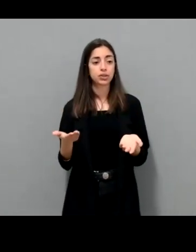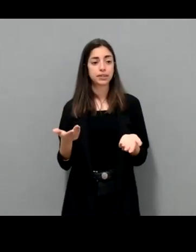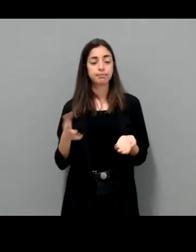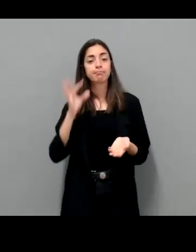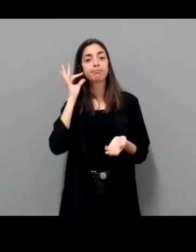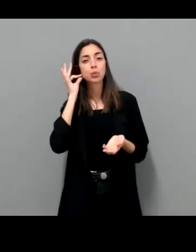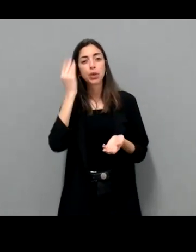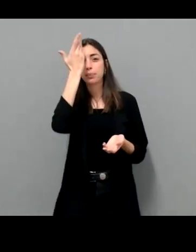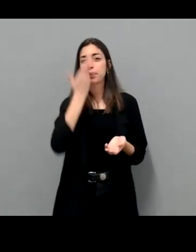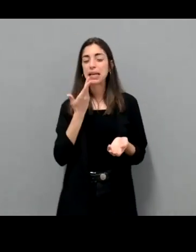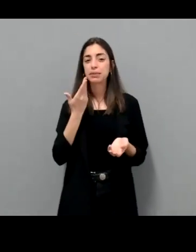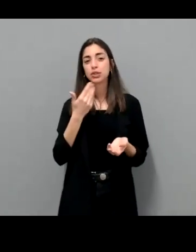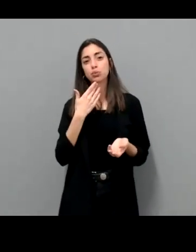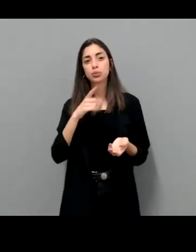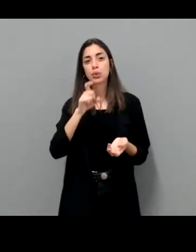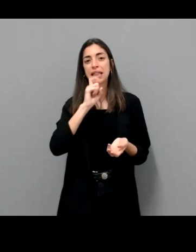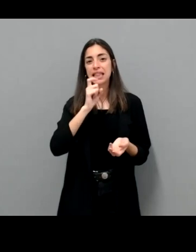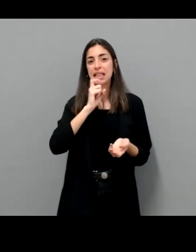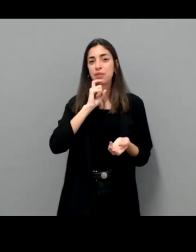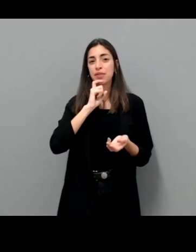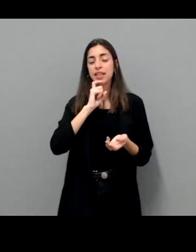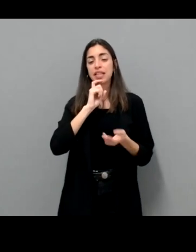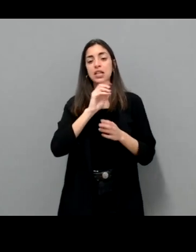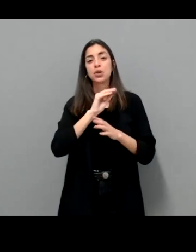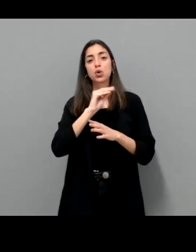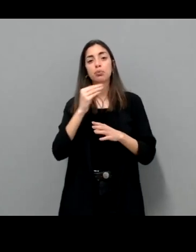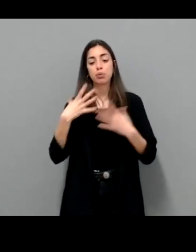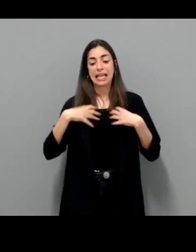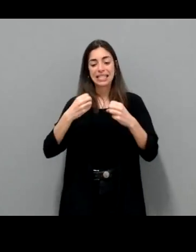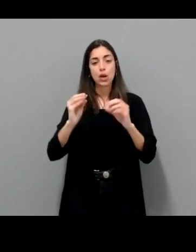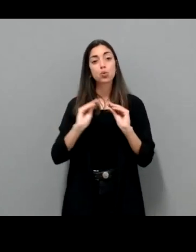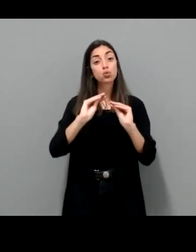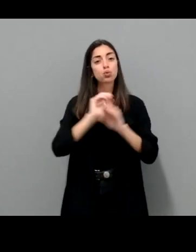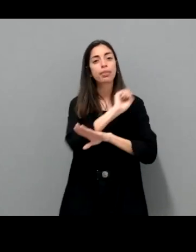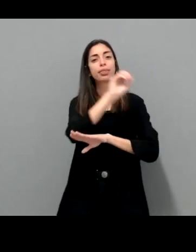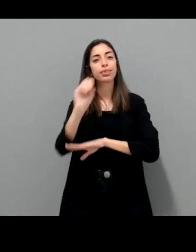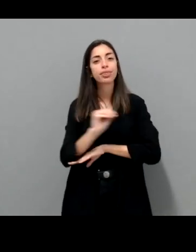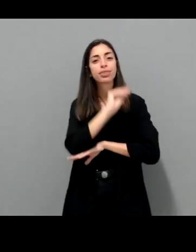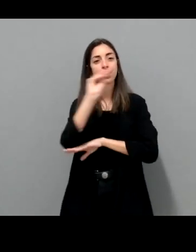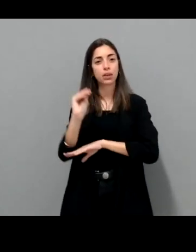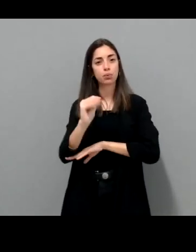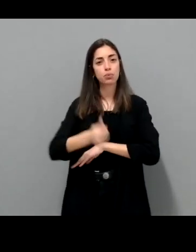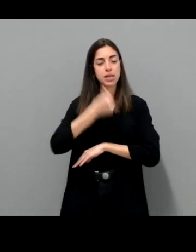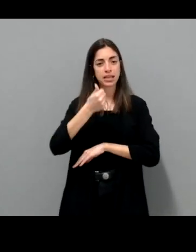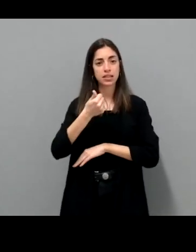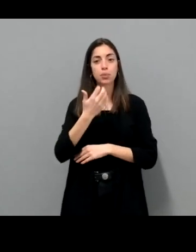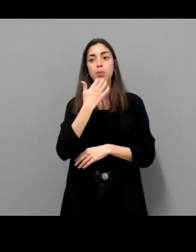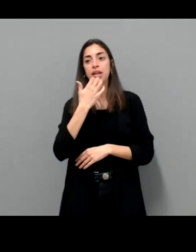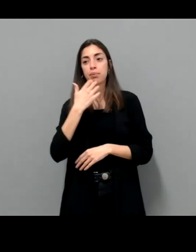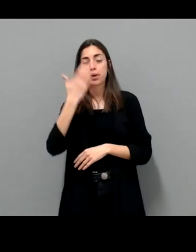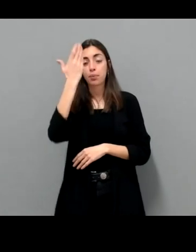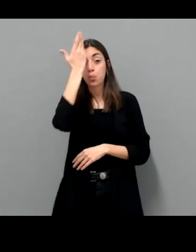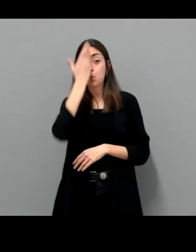más difícil el cuidado de su salud. Por ejemplo, las mujeres con discapacidad